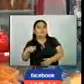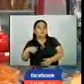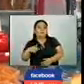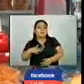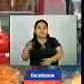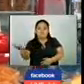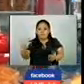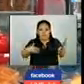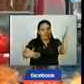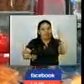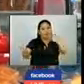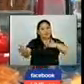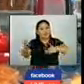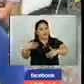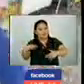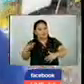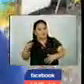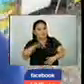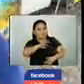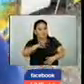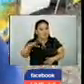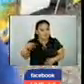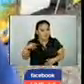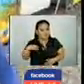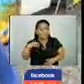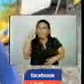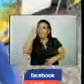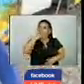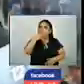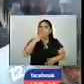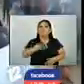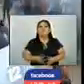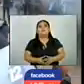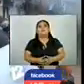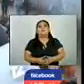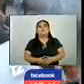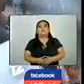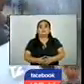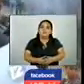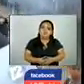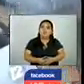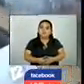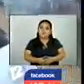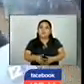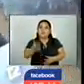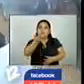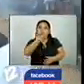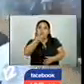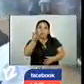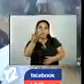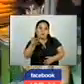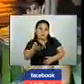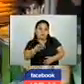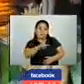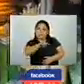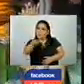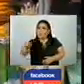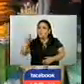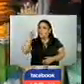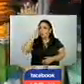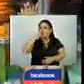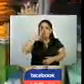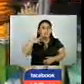público para que venga a disfrutar, traiga a la familia, está muy bonito. Pues la verdad sí, ha estado bien bonito,